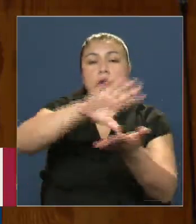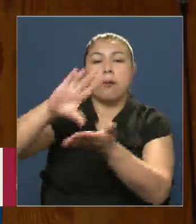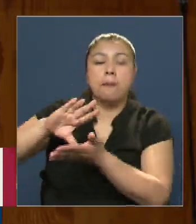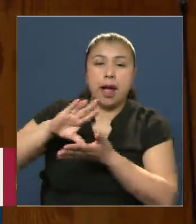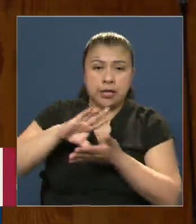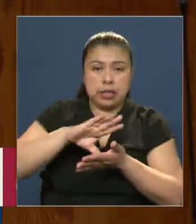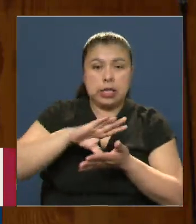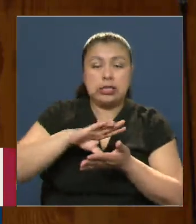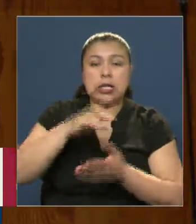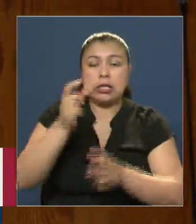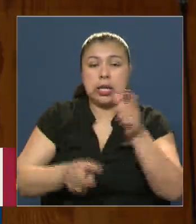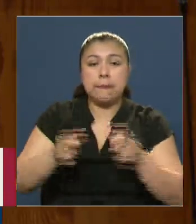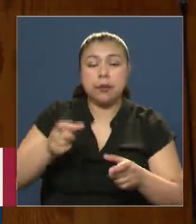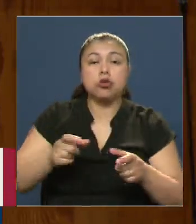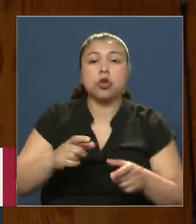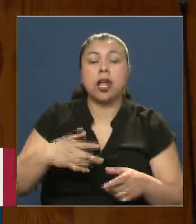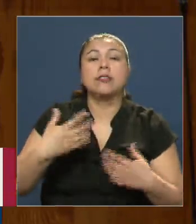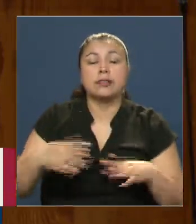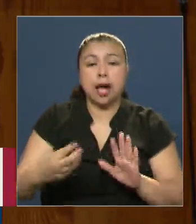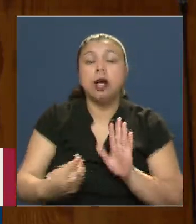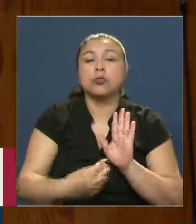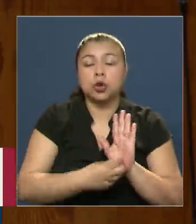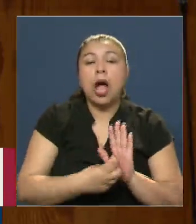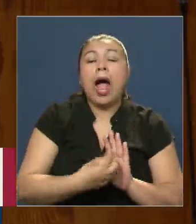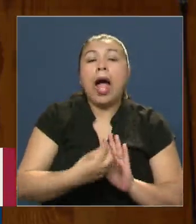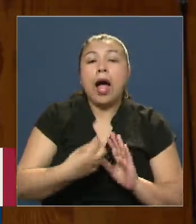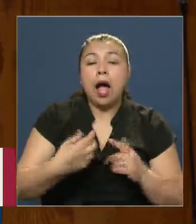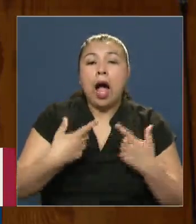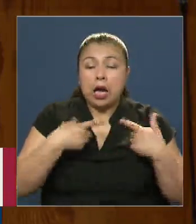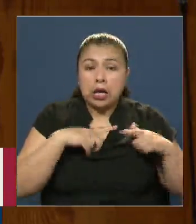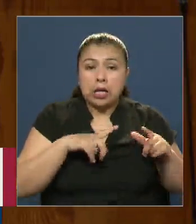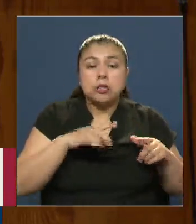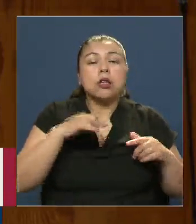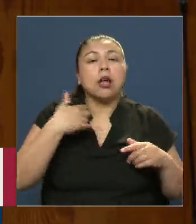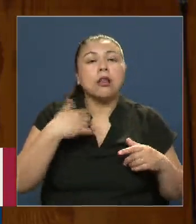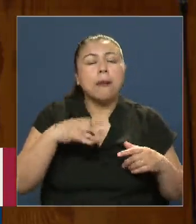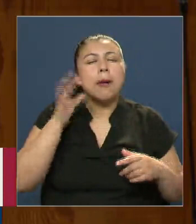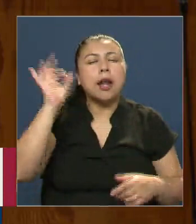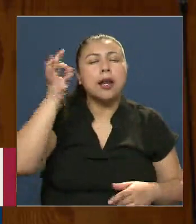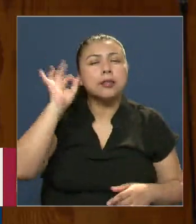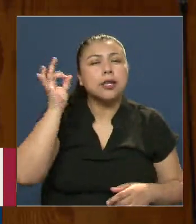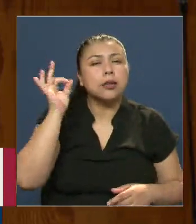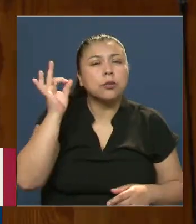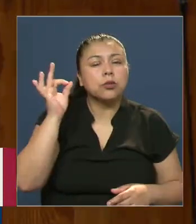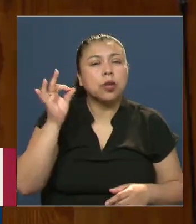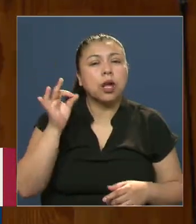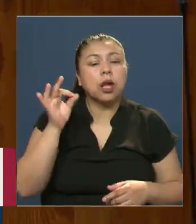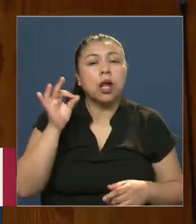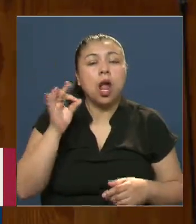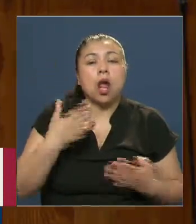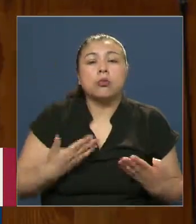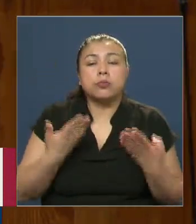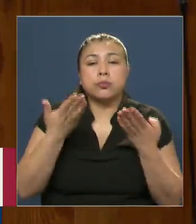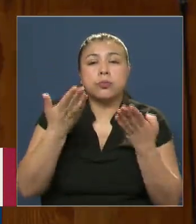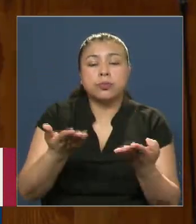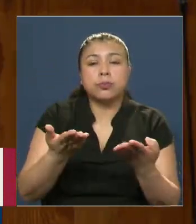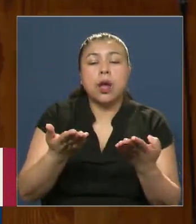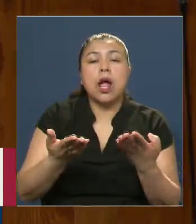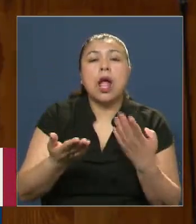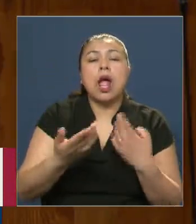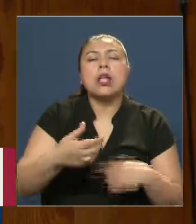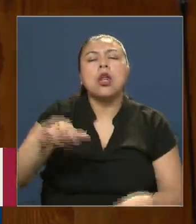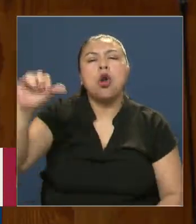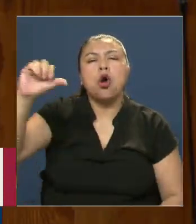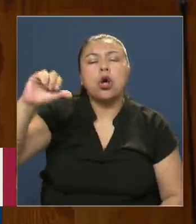las personas acreditadas por la Organización para participar en las señaladas reuniones, los privilegios e inmunidades que